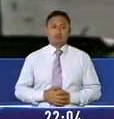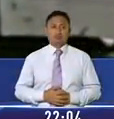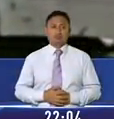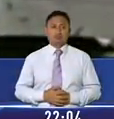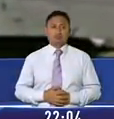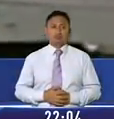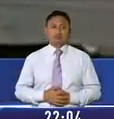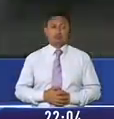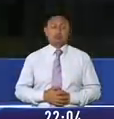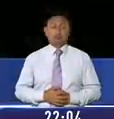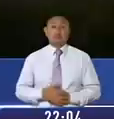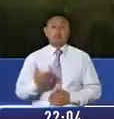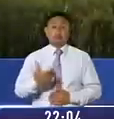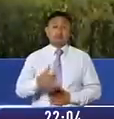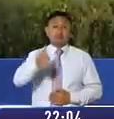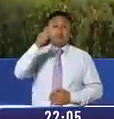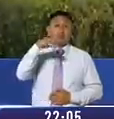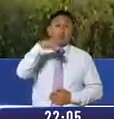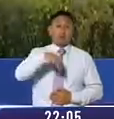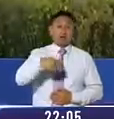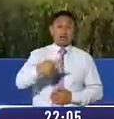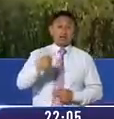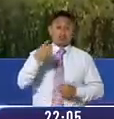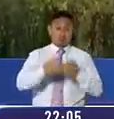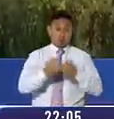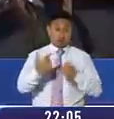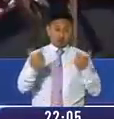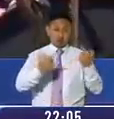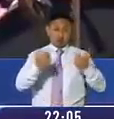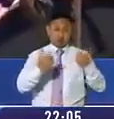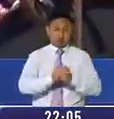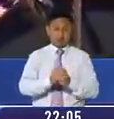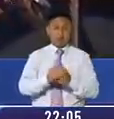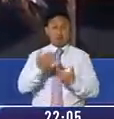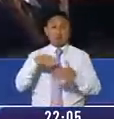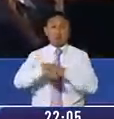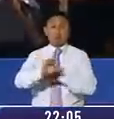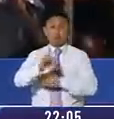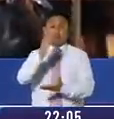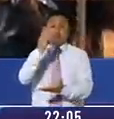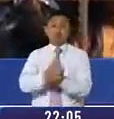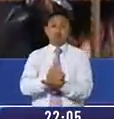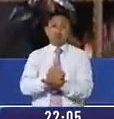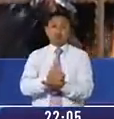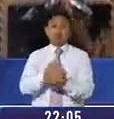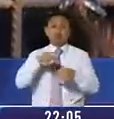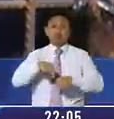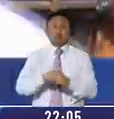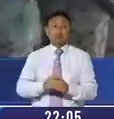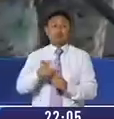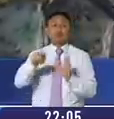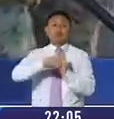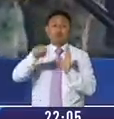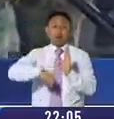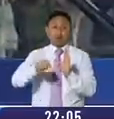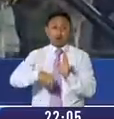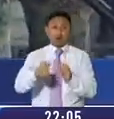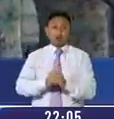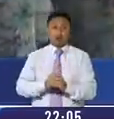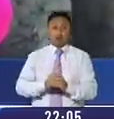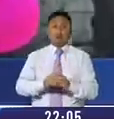Desde la revuelta del martes, el acceso a la penitenciaría del Litoral quedó suspendido y hasta los abogados particulares